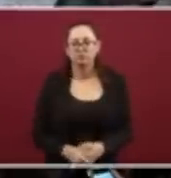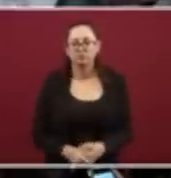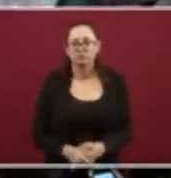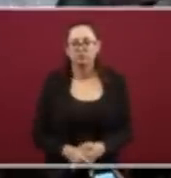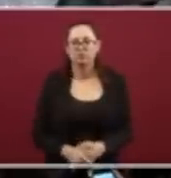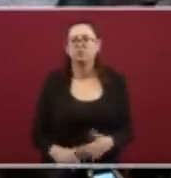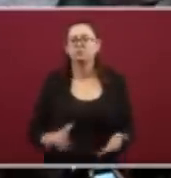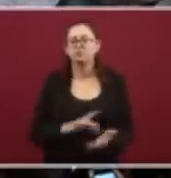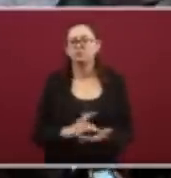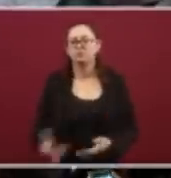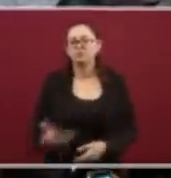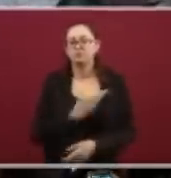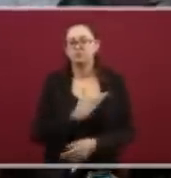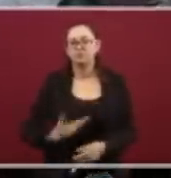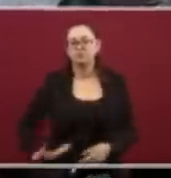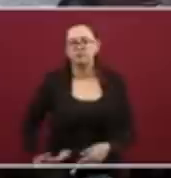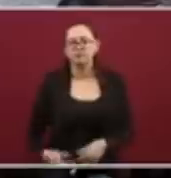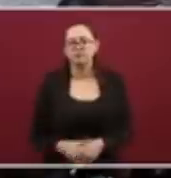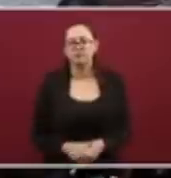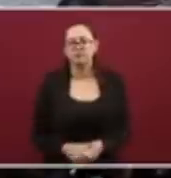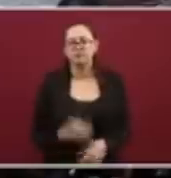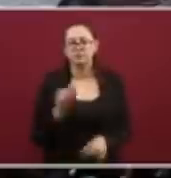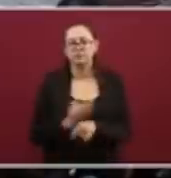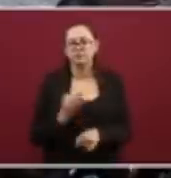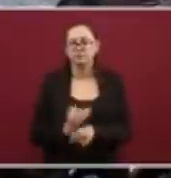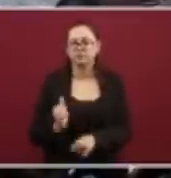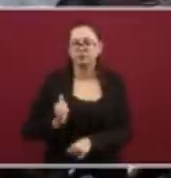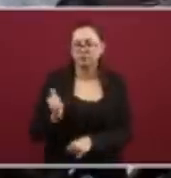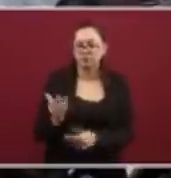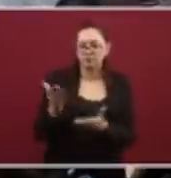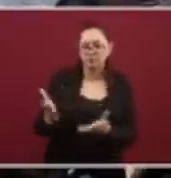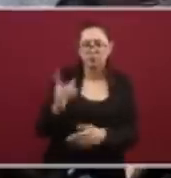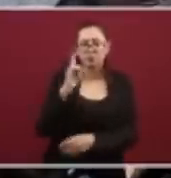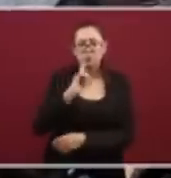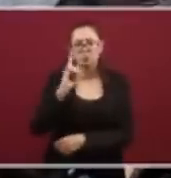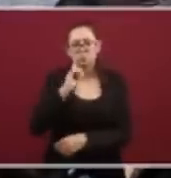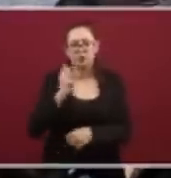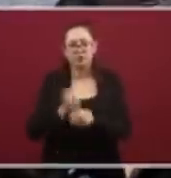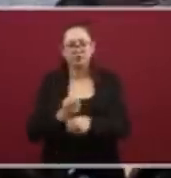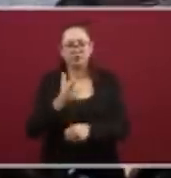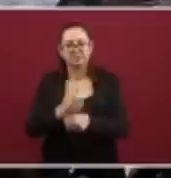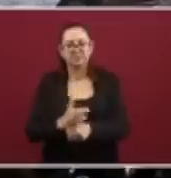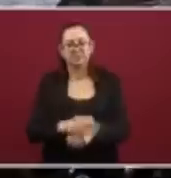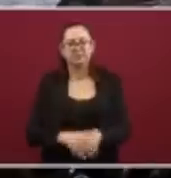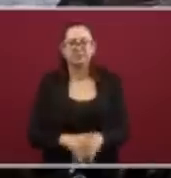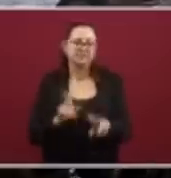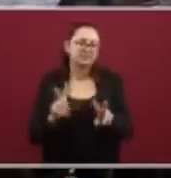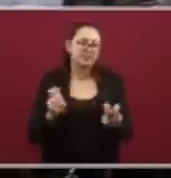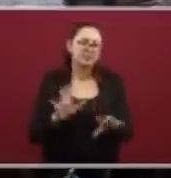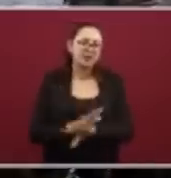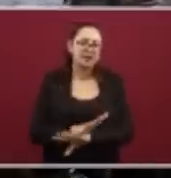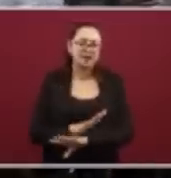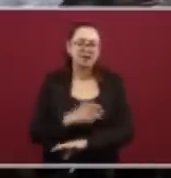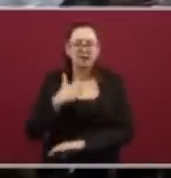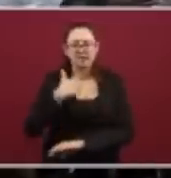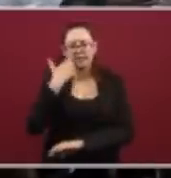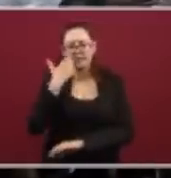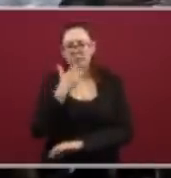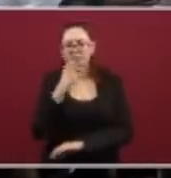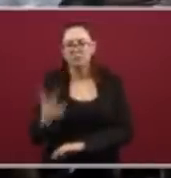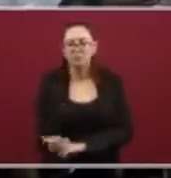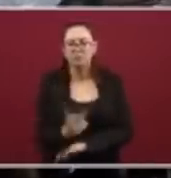gracias presidente aprovechando que está aquí la secretaria y en estos temas de cambios yo quisiera preguntarle